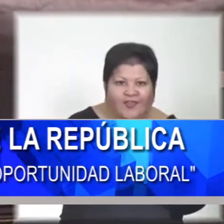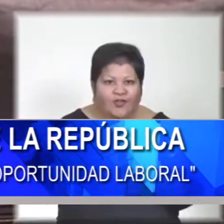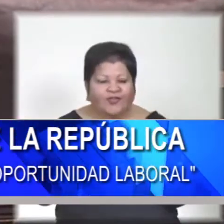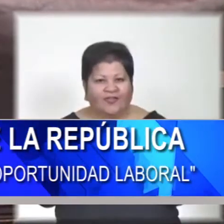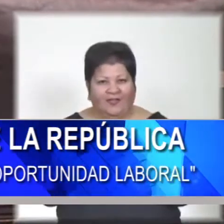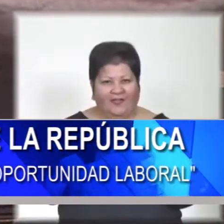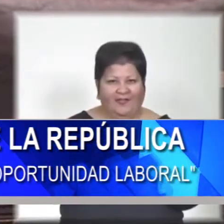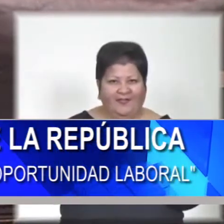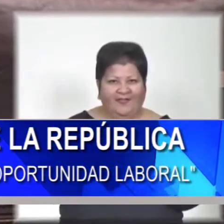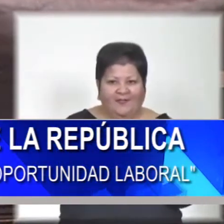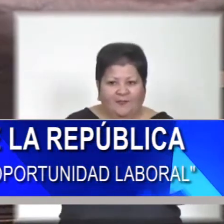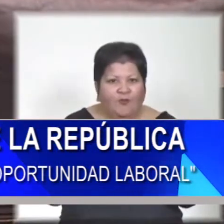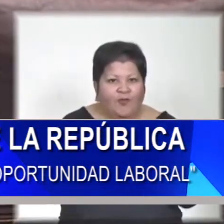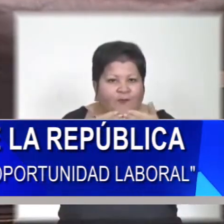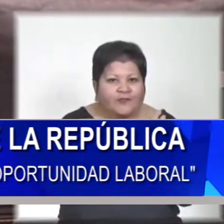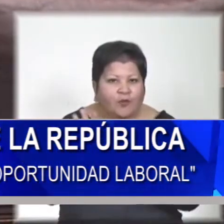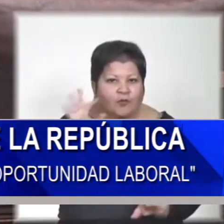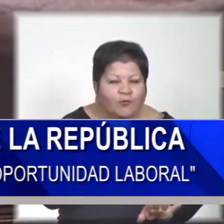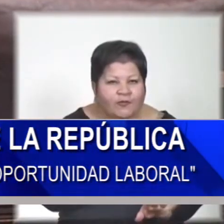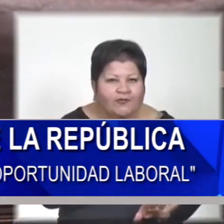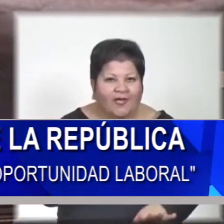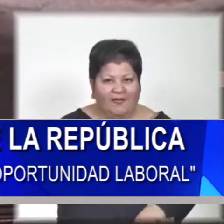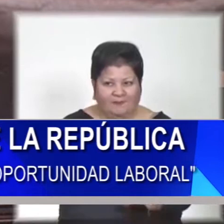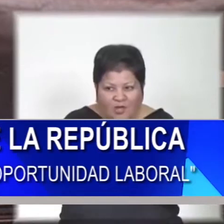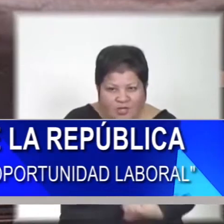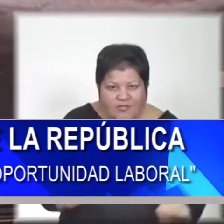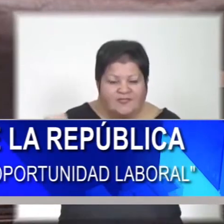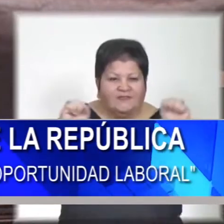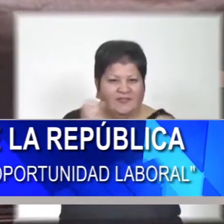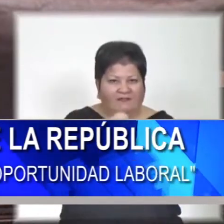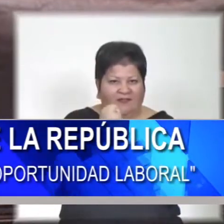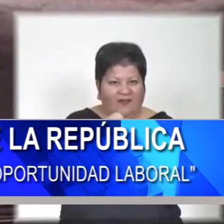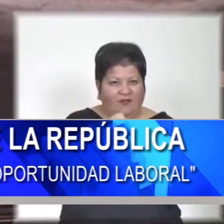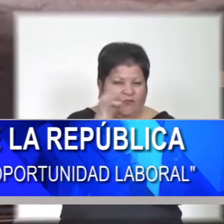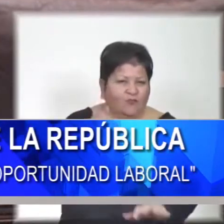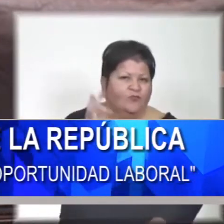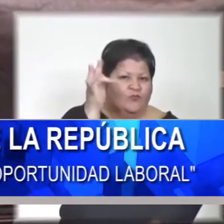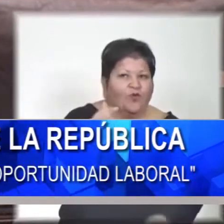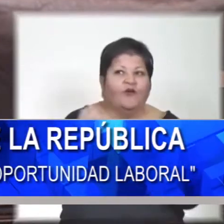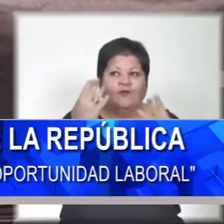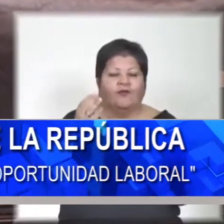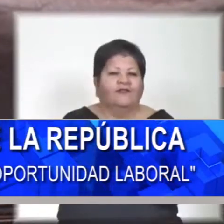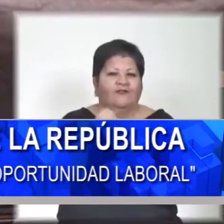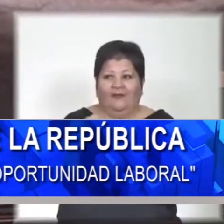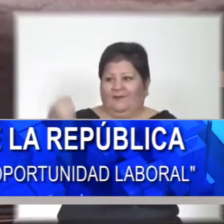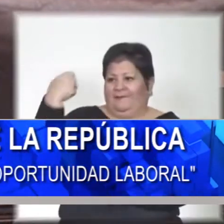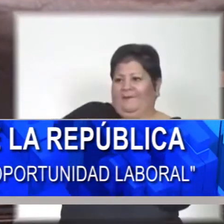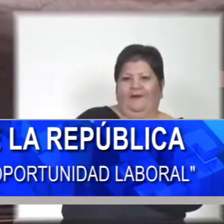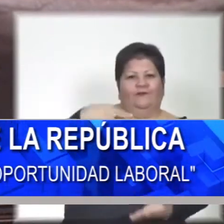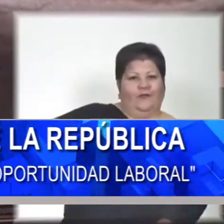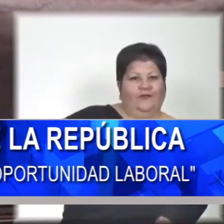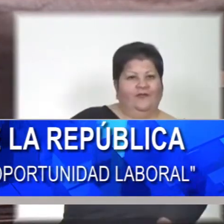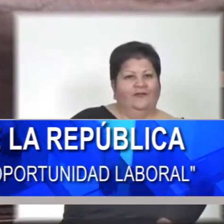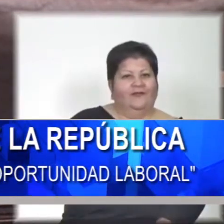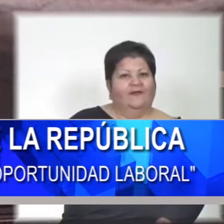tienen que tener ninguna prestación pública ni privada, van a tener que inscribirse en los lugares correspondientes y van a ir a un